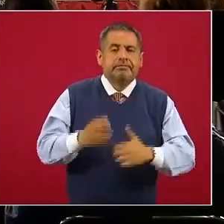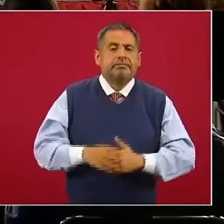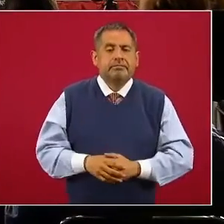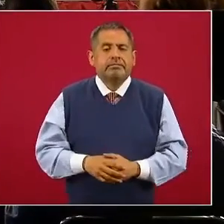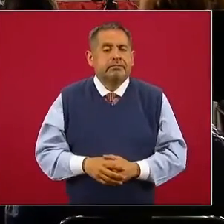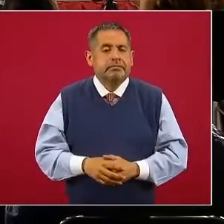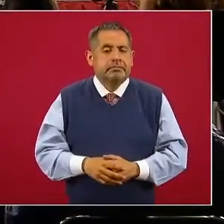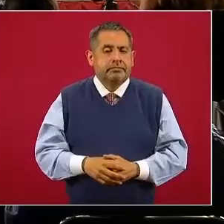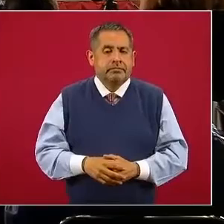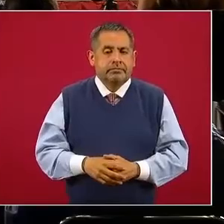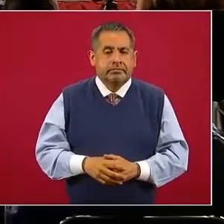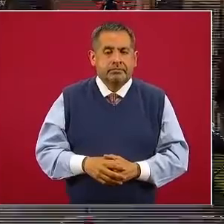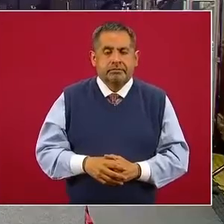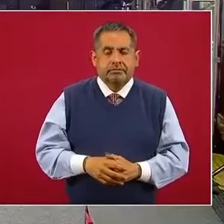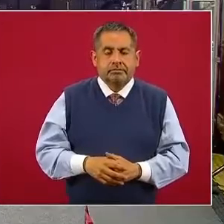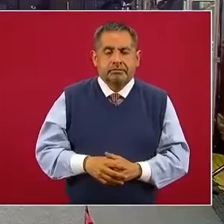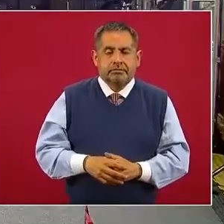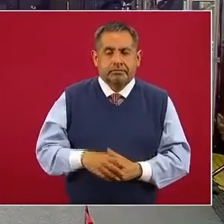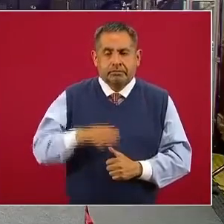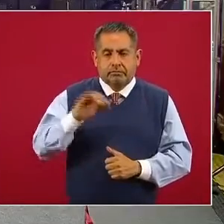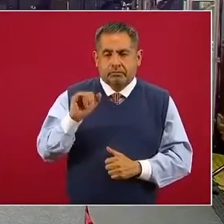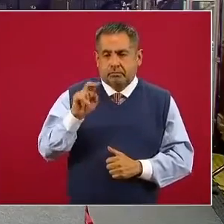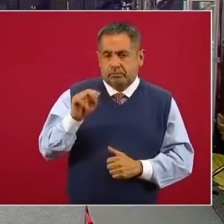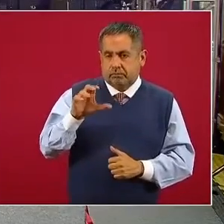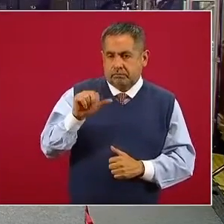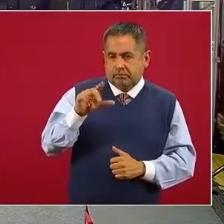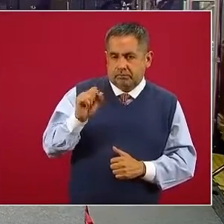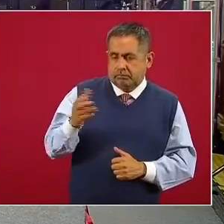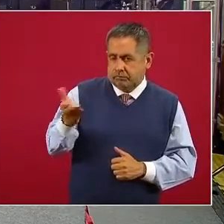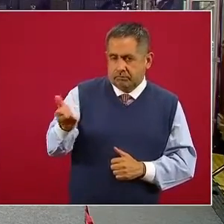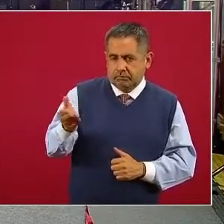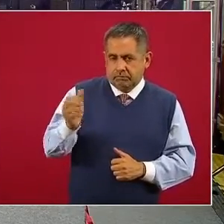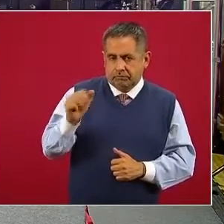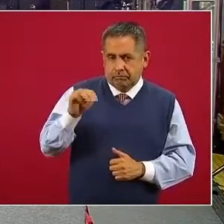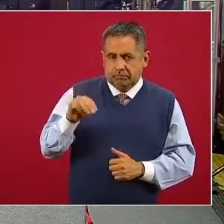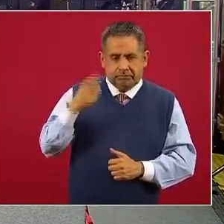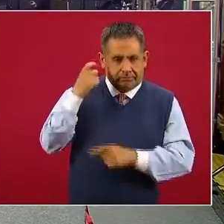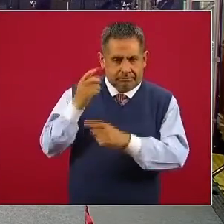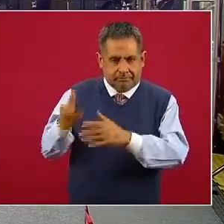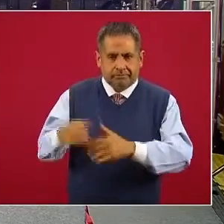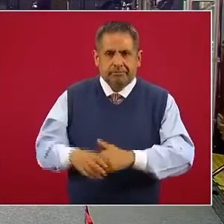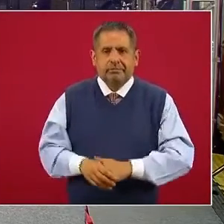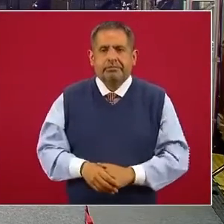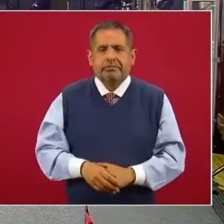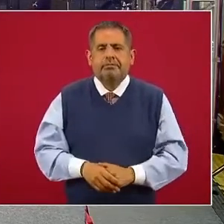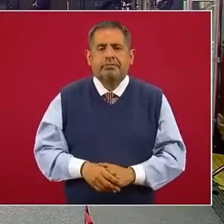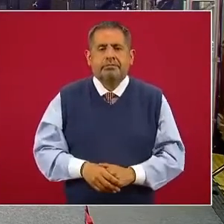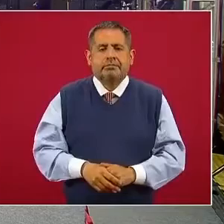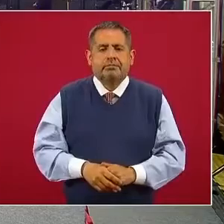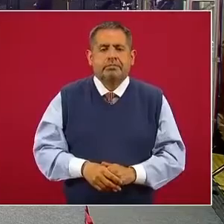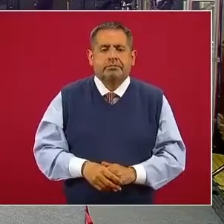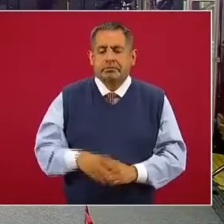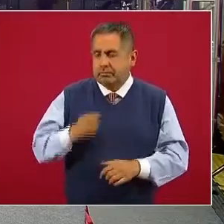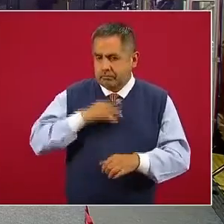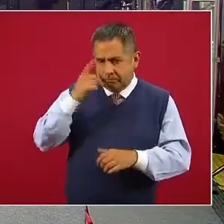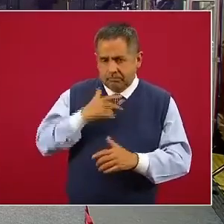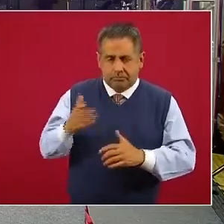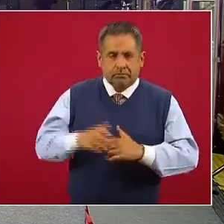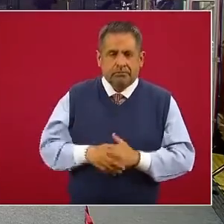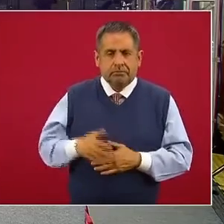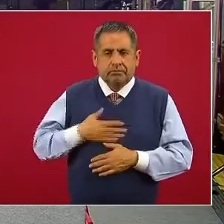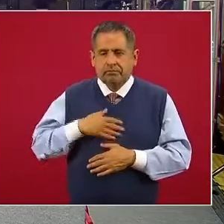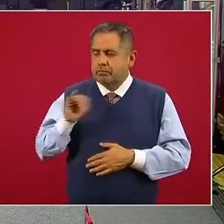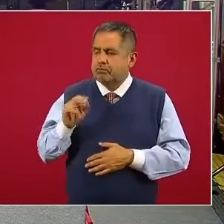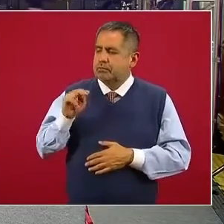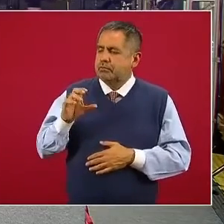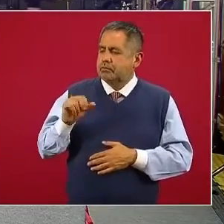gracias. Juan Carlos Machorro, AM Noticias, Querétaro. Gracias. Sí, buenas noches. Juan Carlos Machorro,